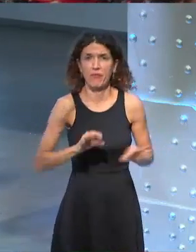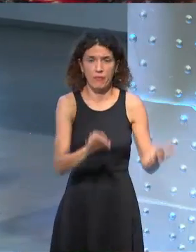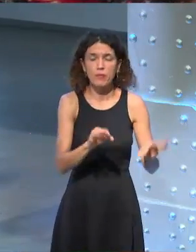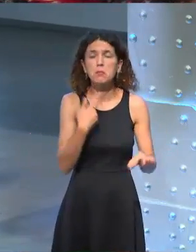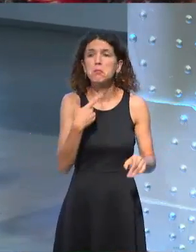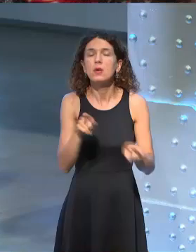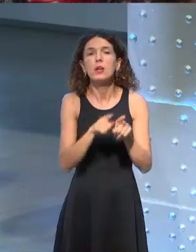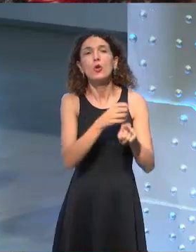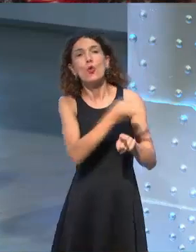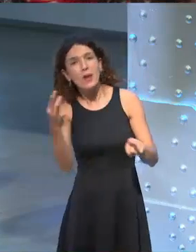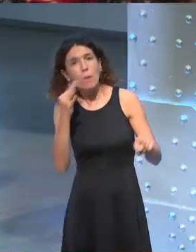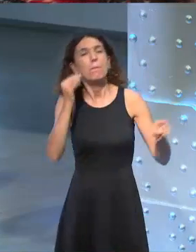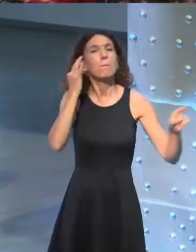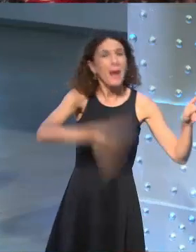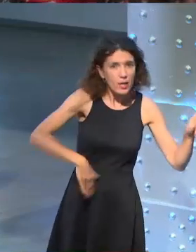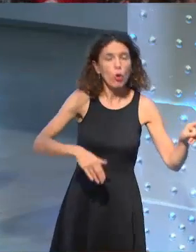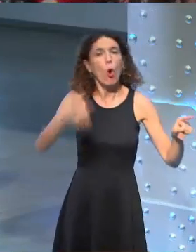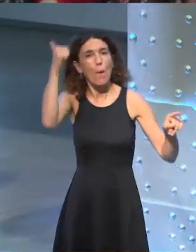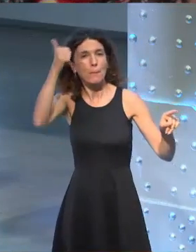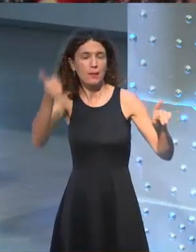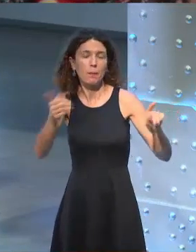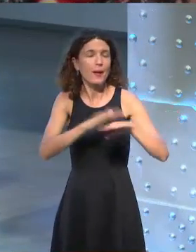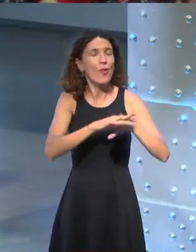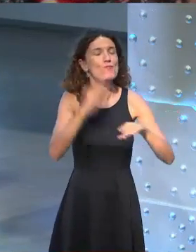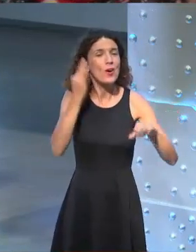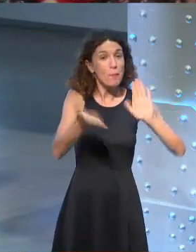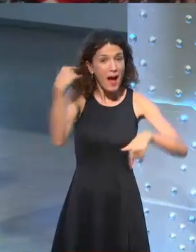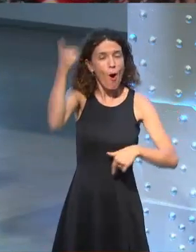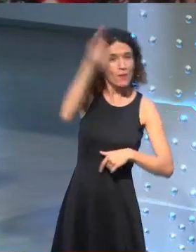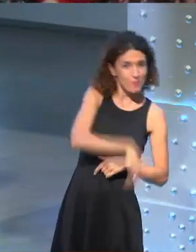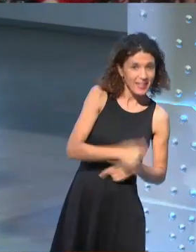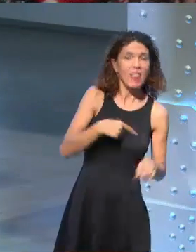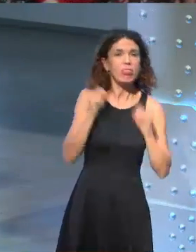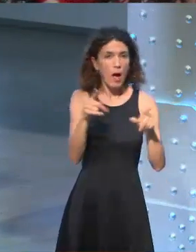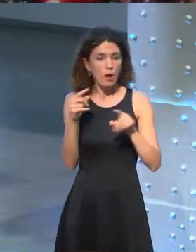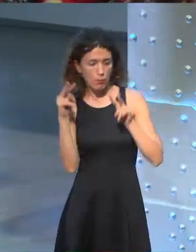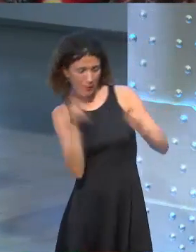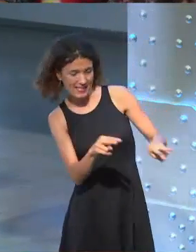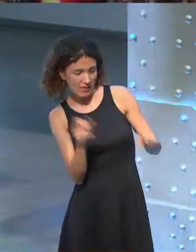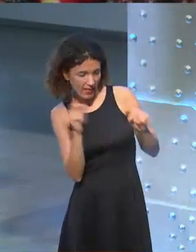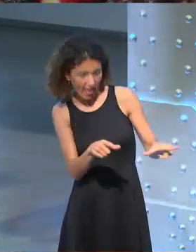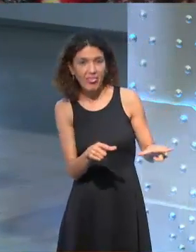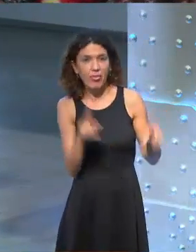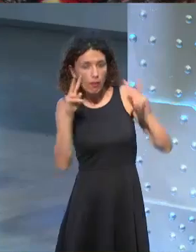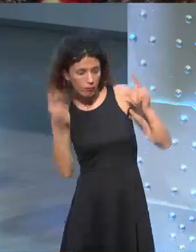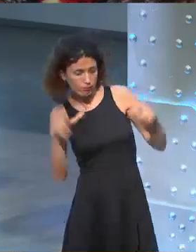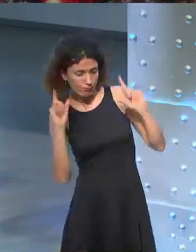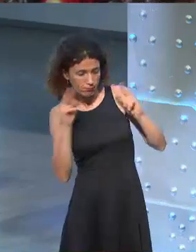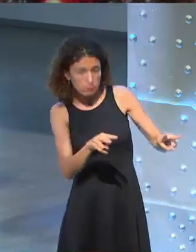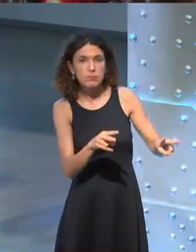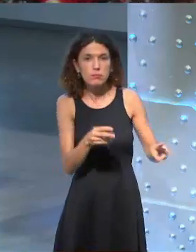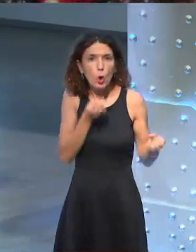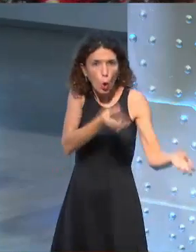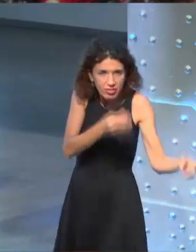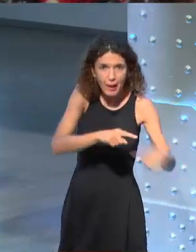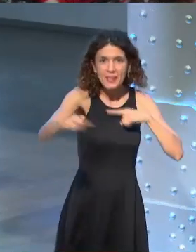es menor en número que el de hombres, pero están. Vamos a darle visibilidad. Vamos a decirlo, vamos a contarlo, vamos a